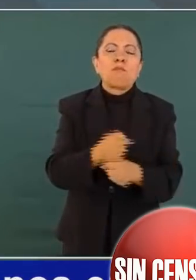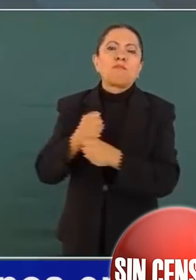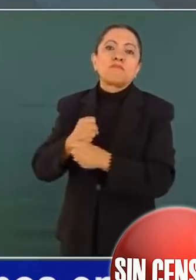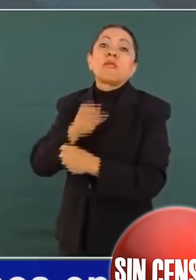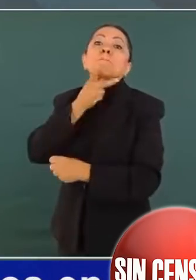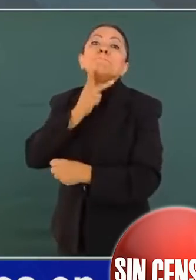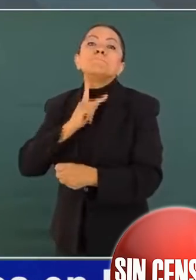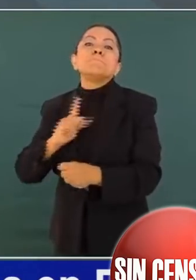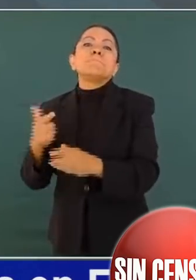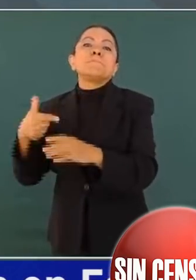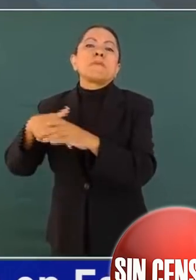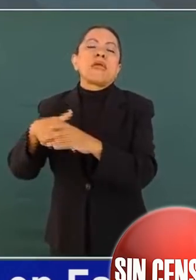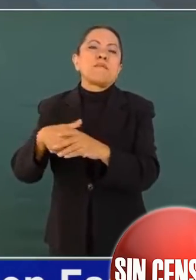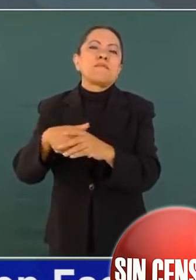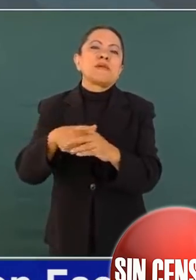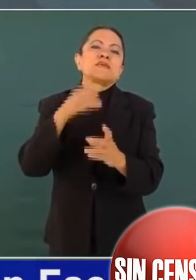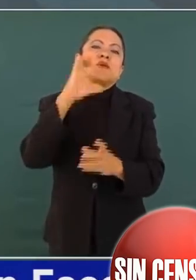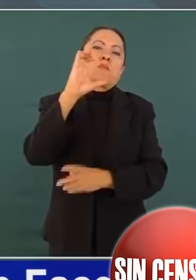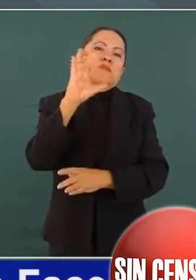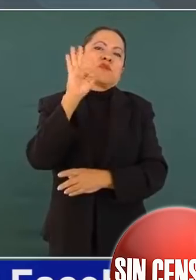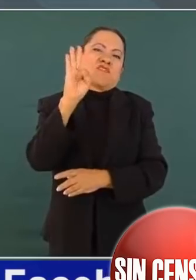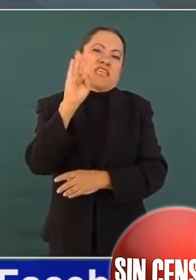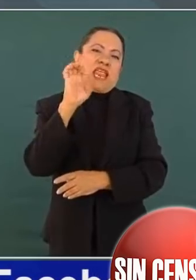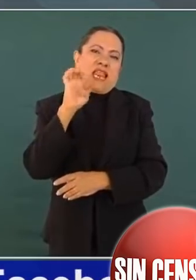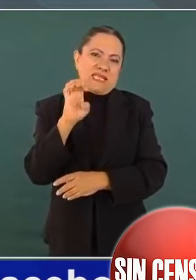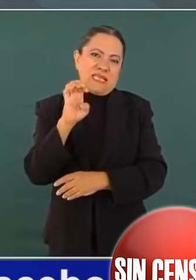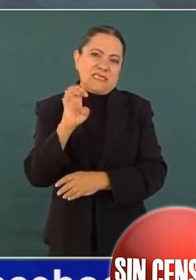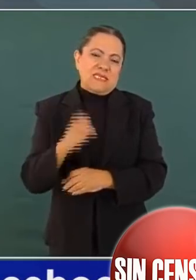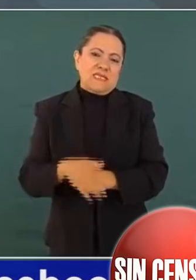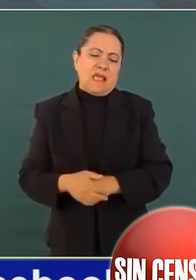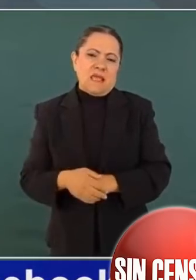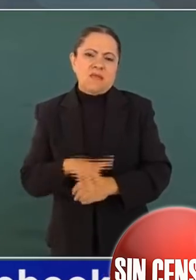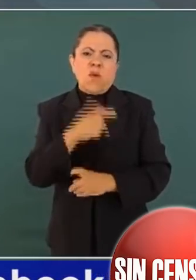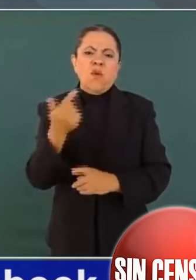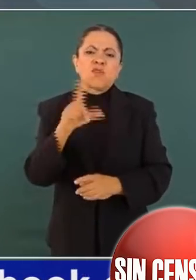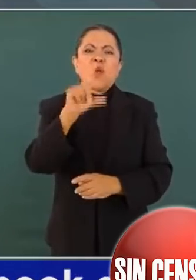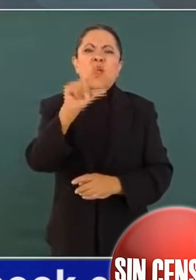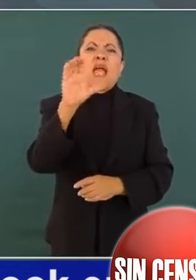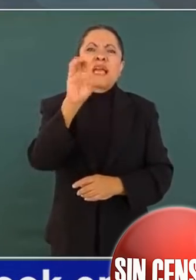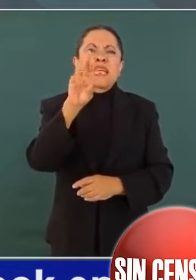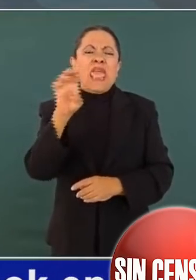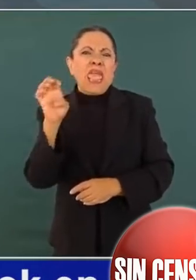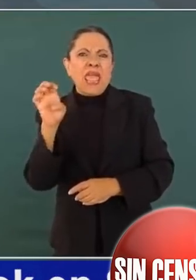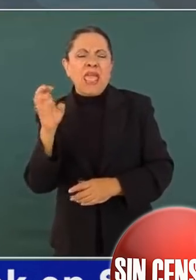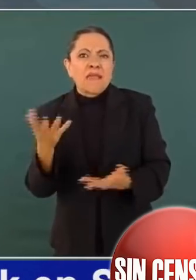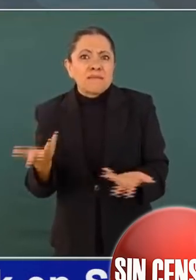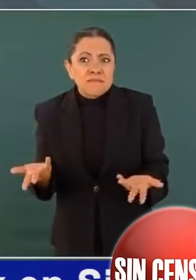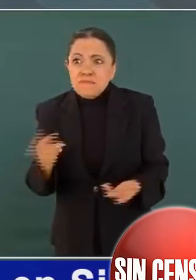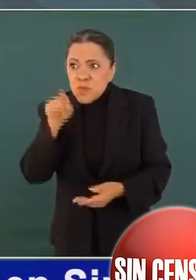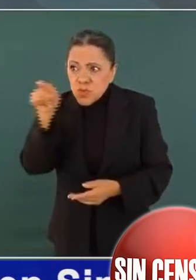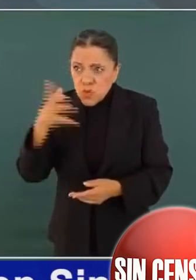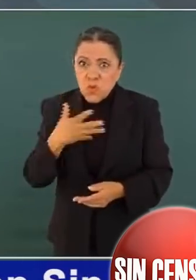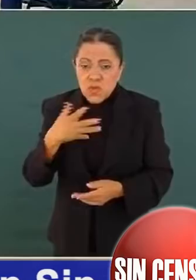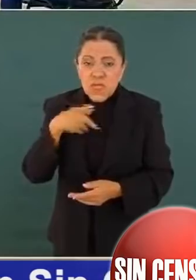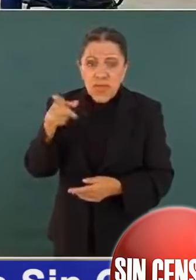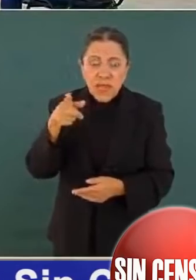Federal de Electricidad, la CRE. ¿No tienes ahí el organismo de la CRE?